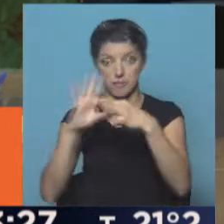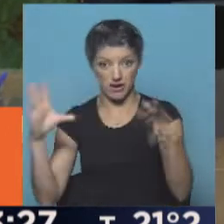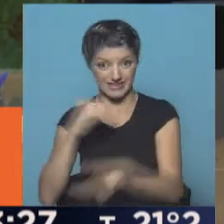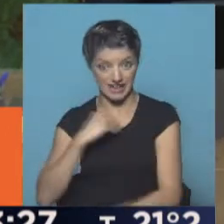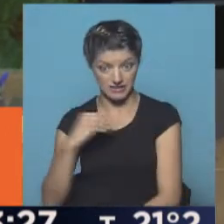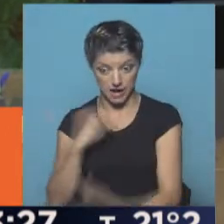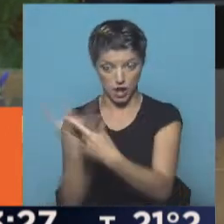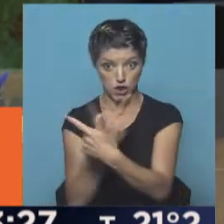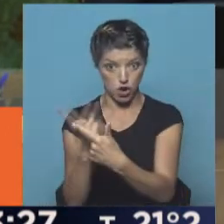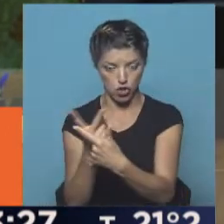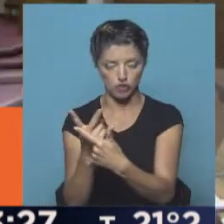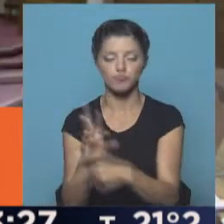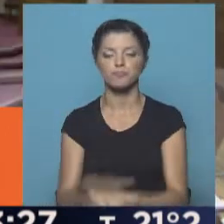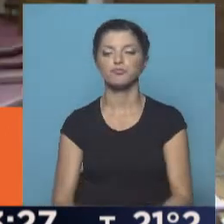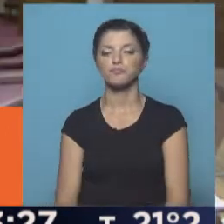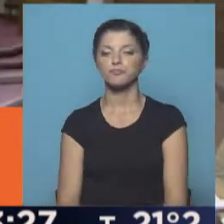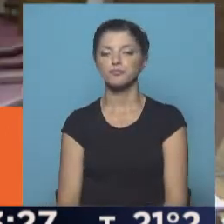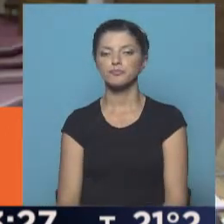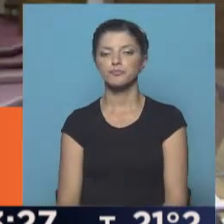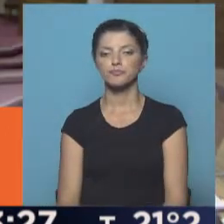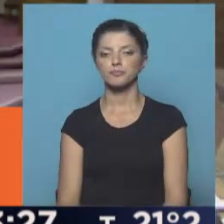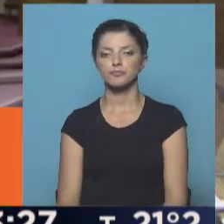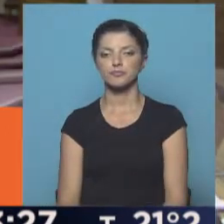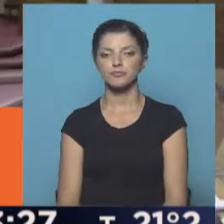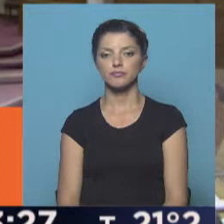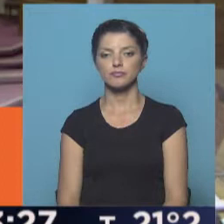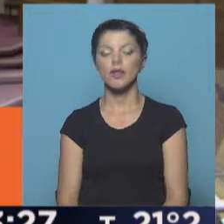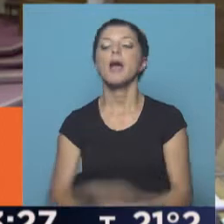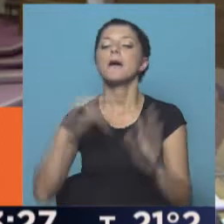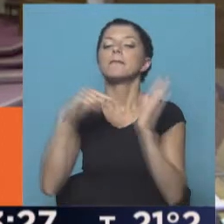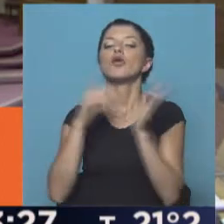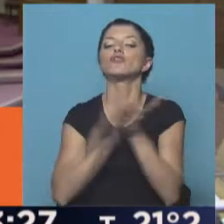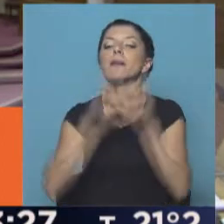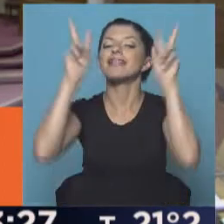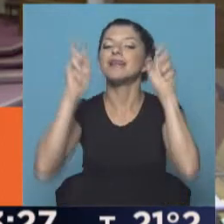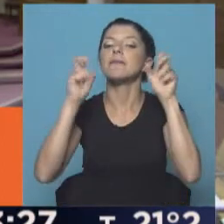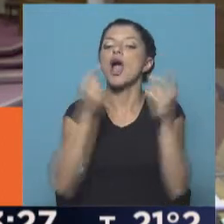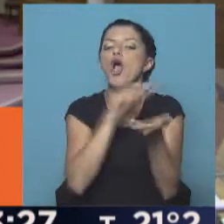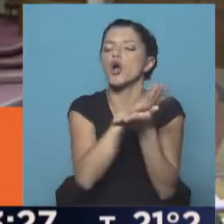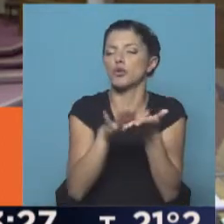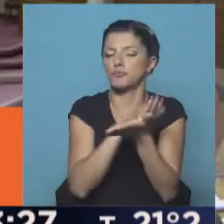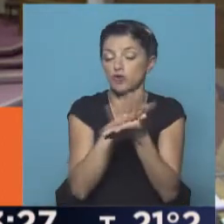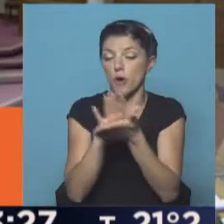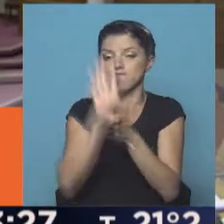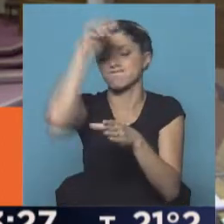Pero entró también a tallar en la política chilena el tema de la corrupción y el tema de la corrupción que